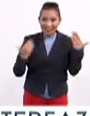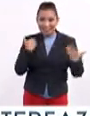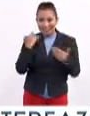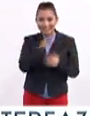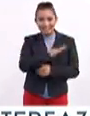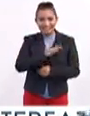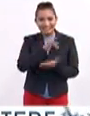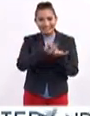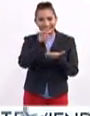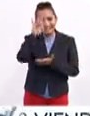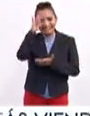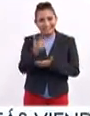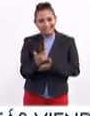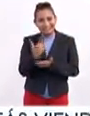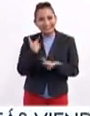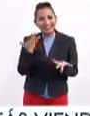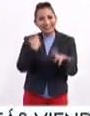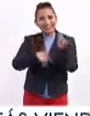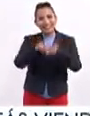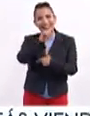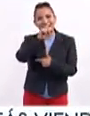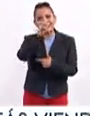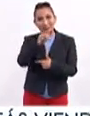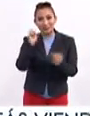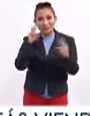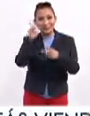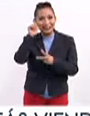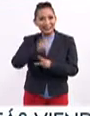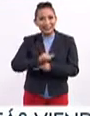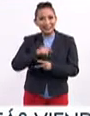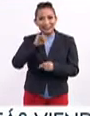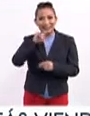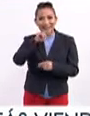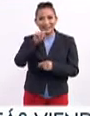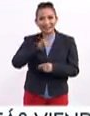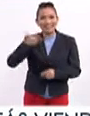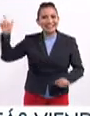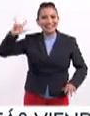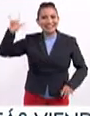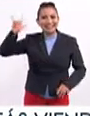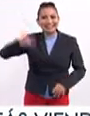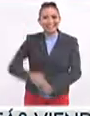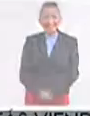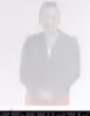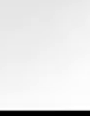disfrútenlos, sean felices. Gracias, Grisela Yebra de Lengua de Señas. Nos vemos mañana en Interfaz.